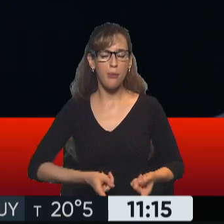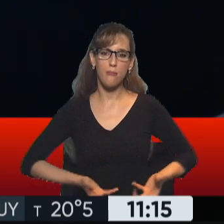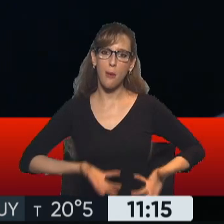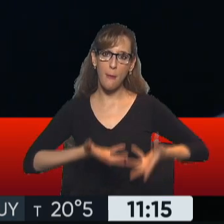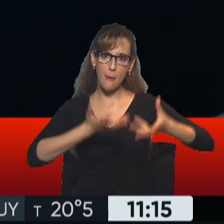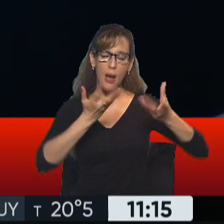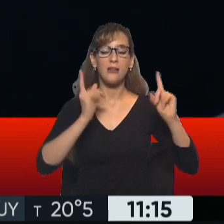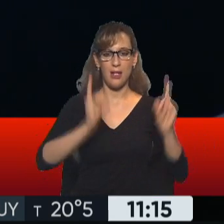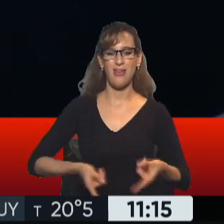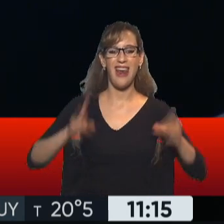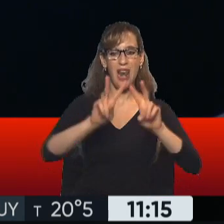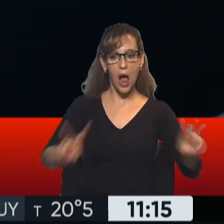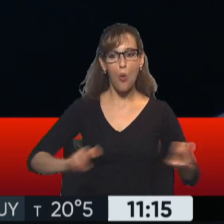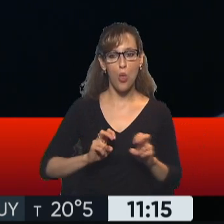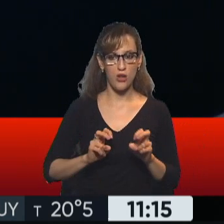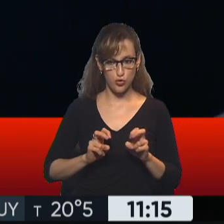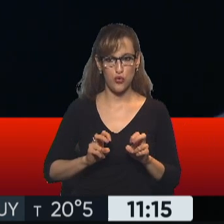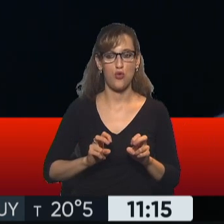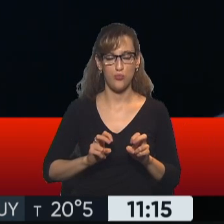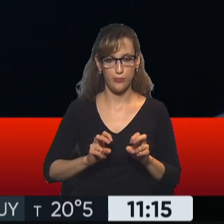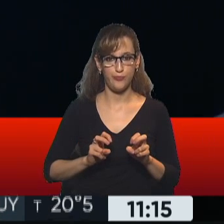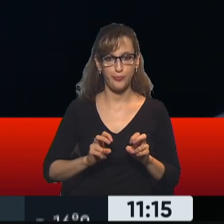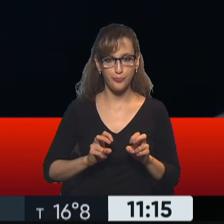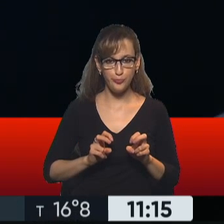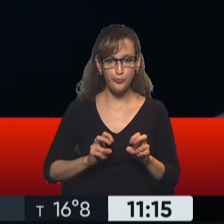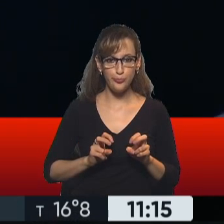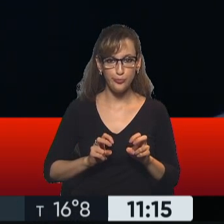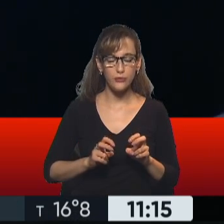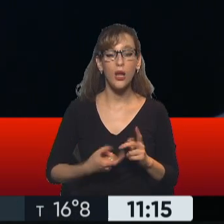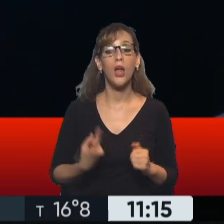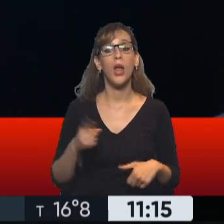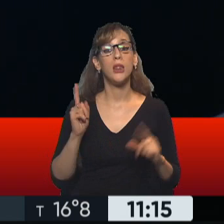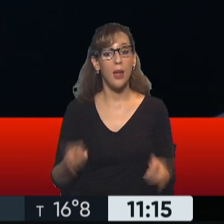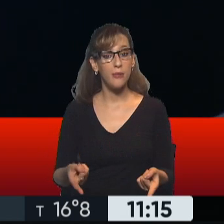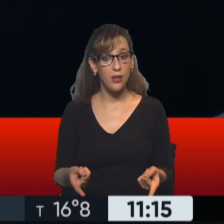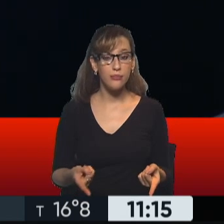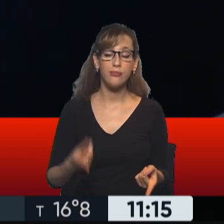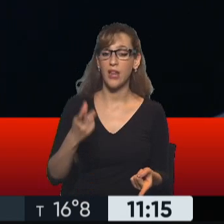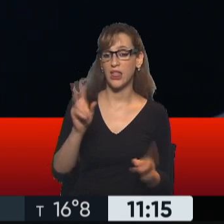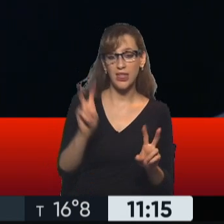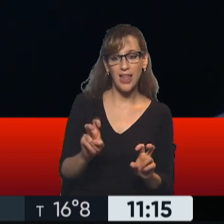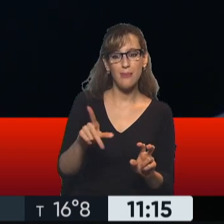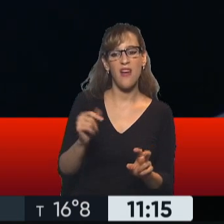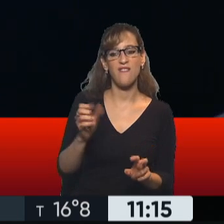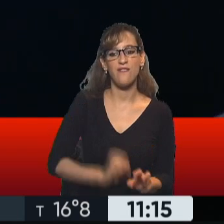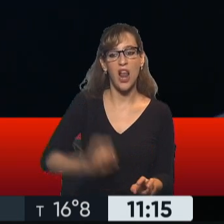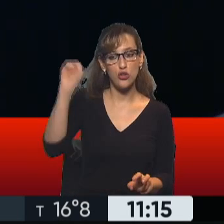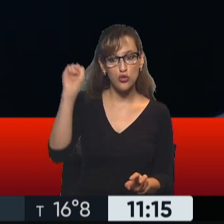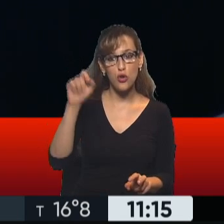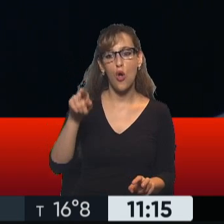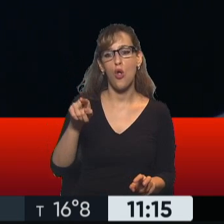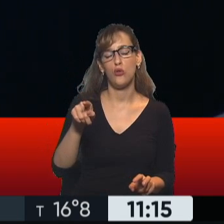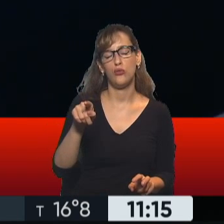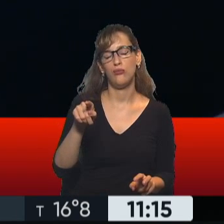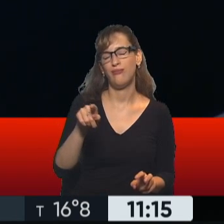la recaudación más de lo que se anticipaba. También está claro que la inflación fue algo superior